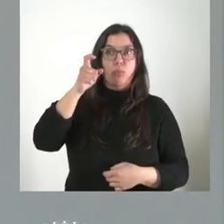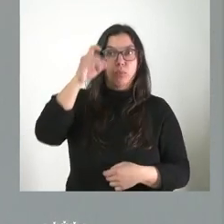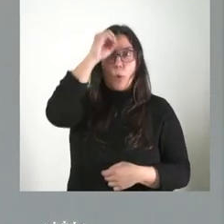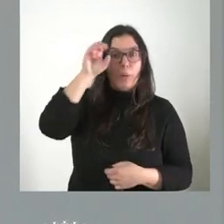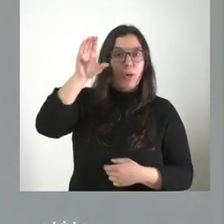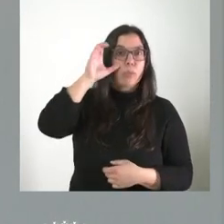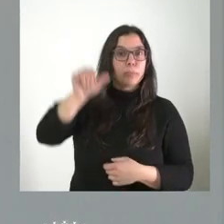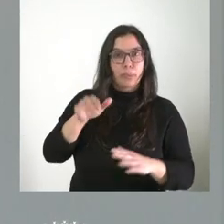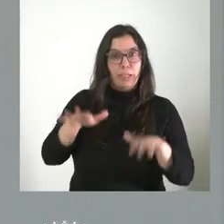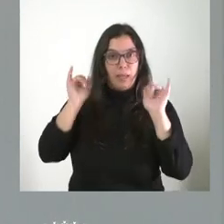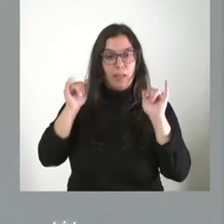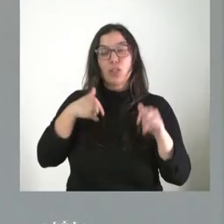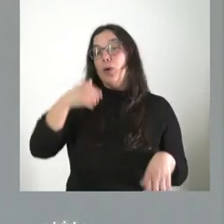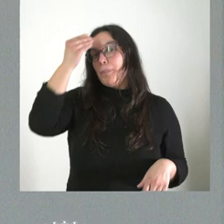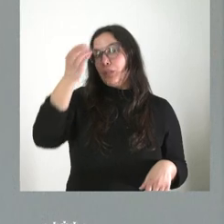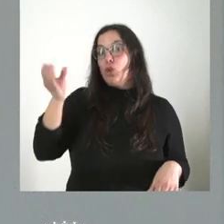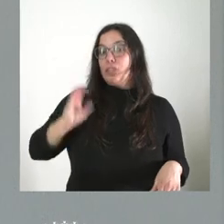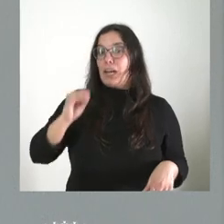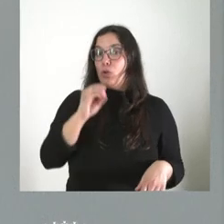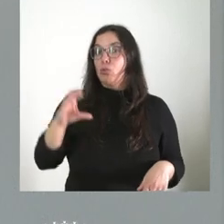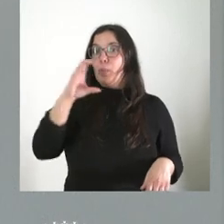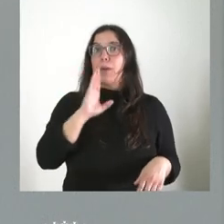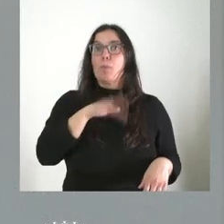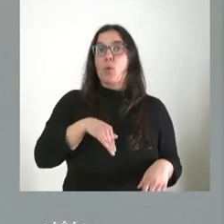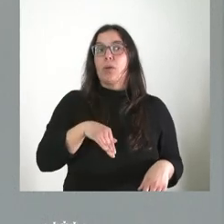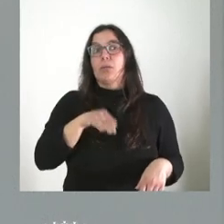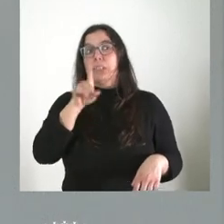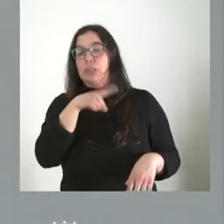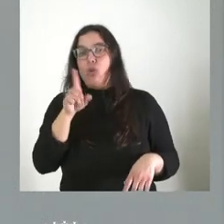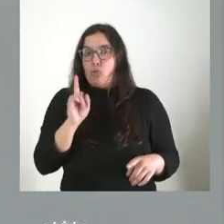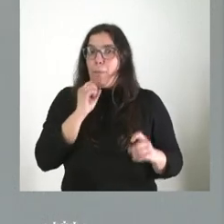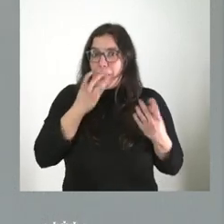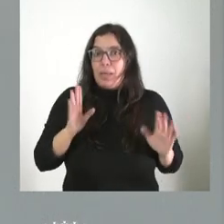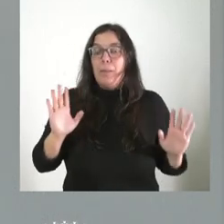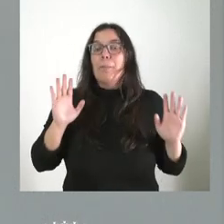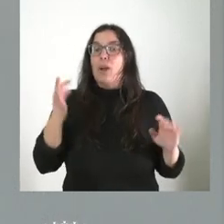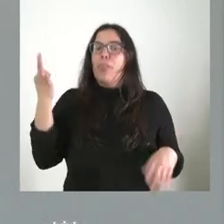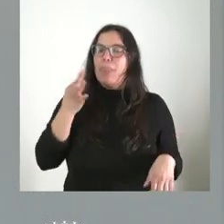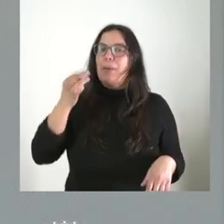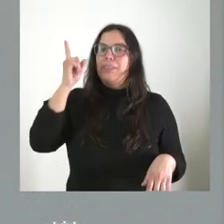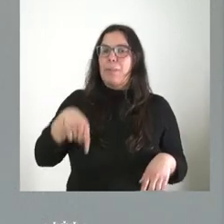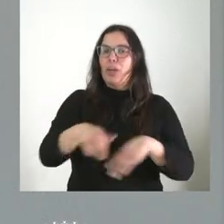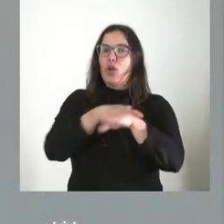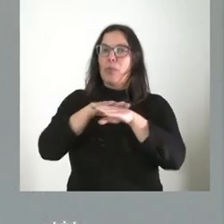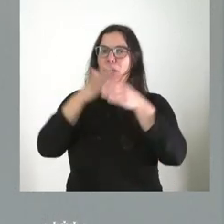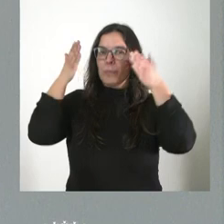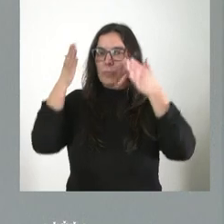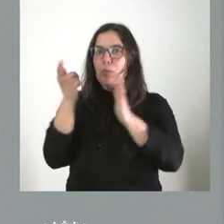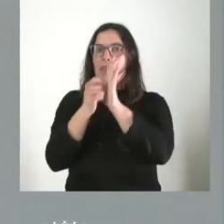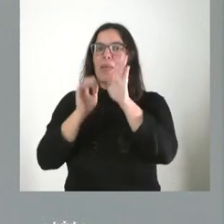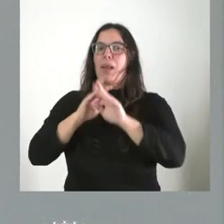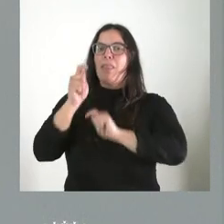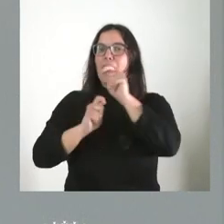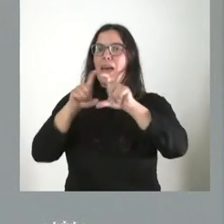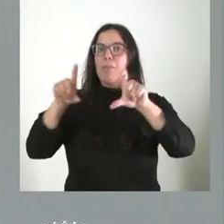subir salarios lo que pasa es que habría que hacer hincapié por parte del gobierno en las medidas de competitividad de la economía Española y ahí está